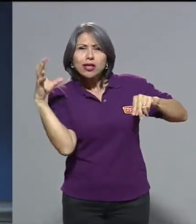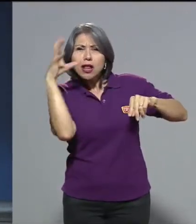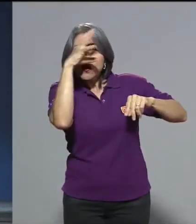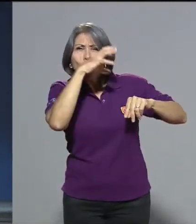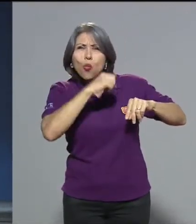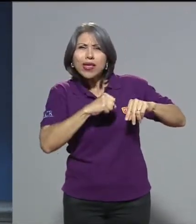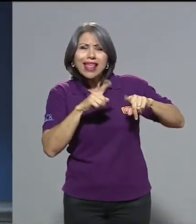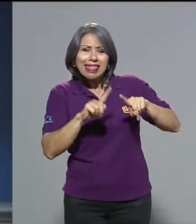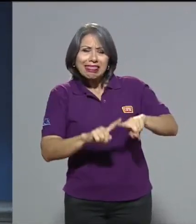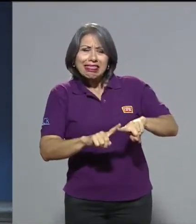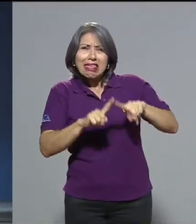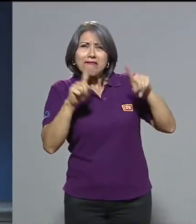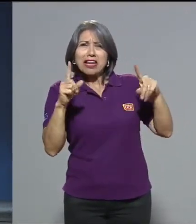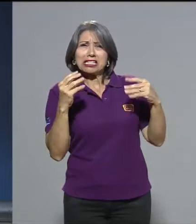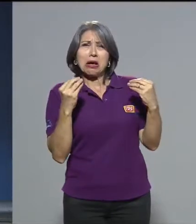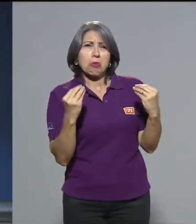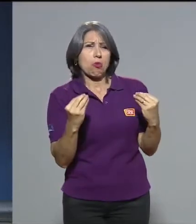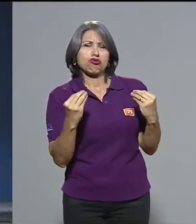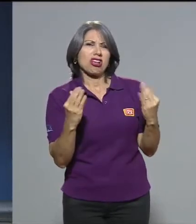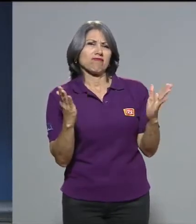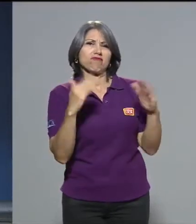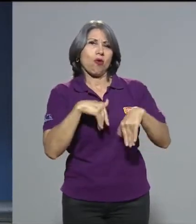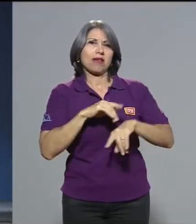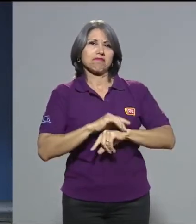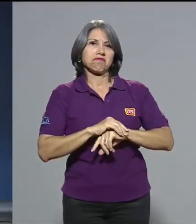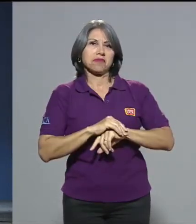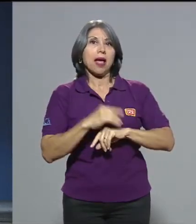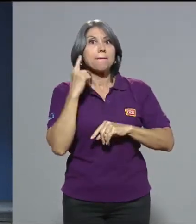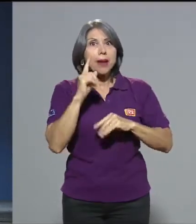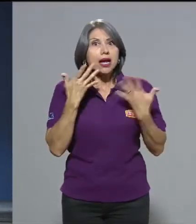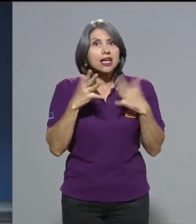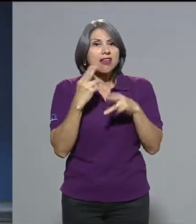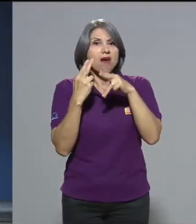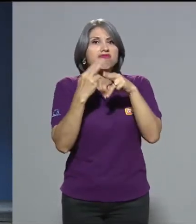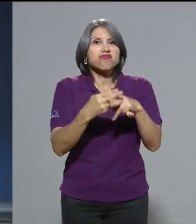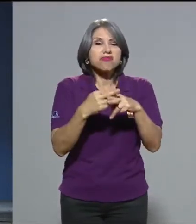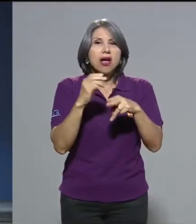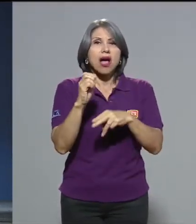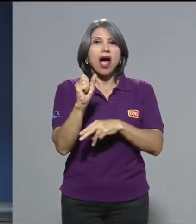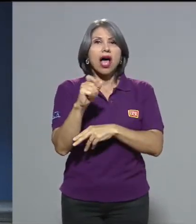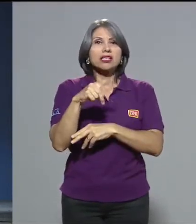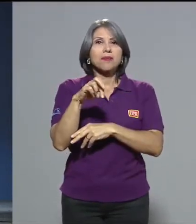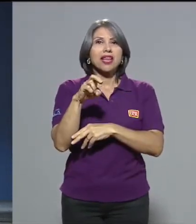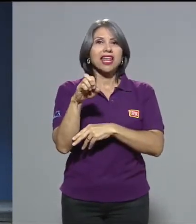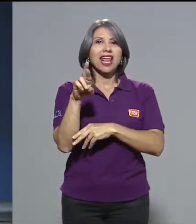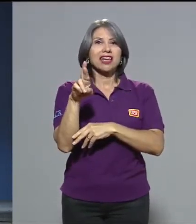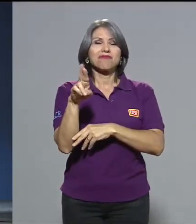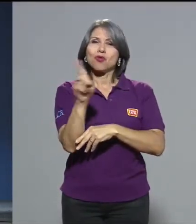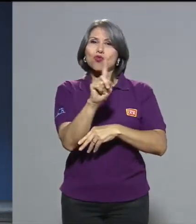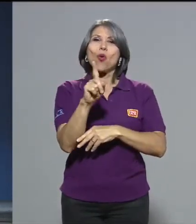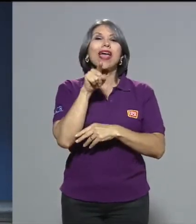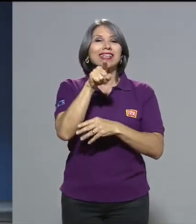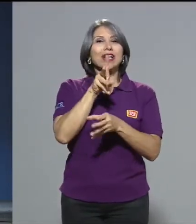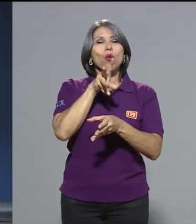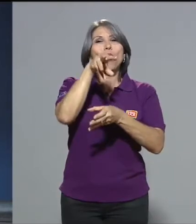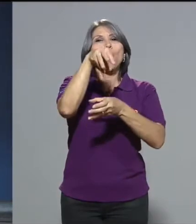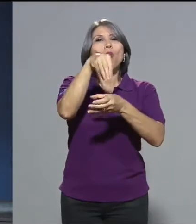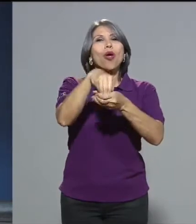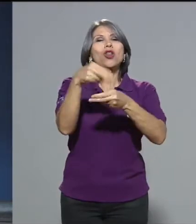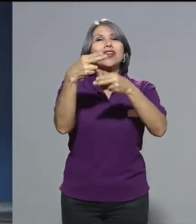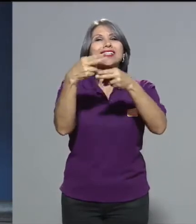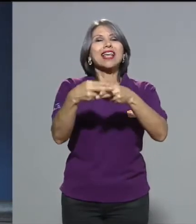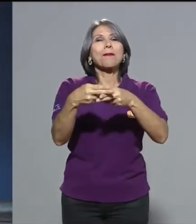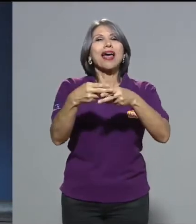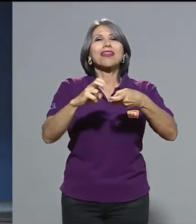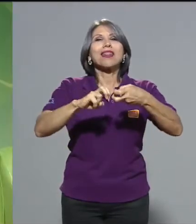existiera una condición llamada Asperger, sino lo introdujeron dentro de lo que se llama trastorno del espectro